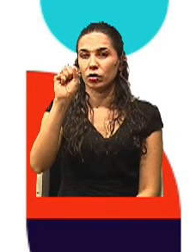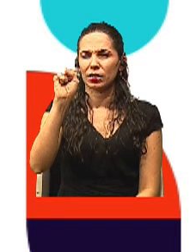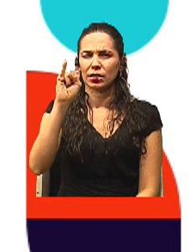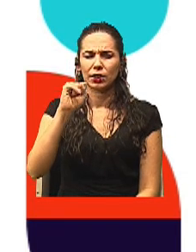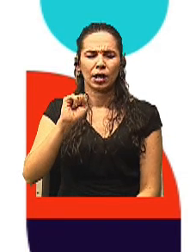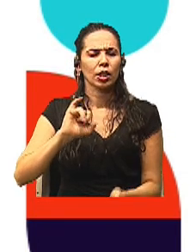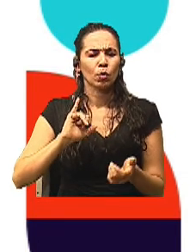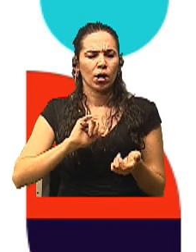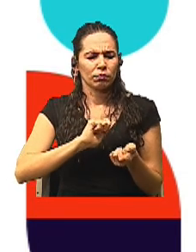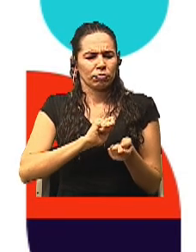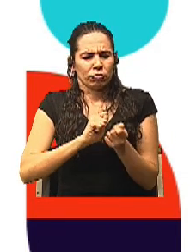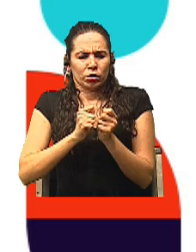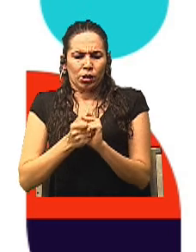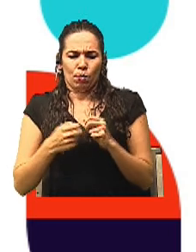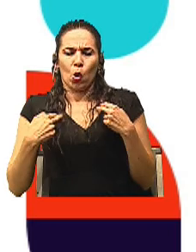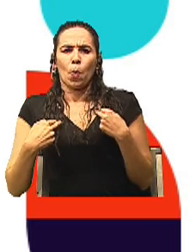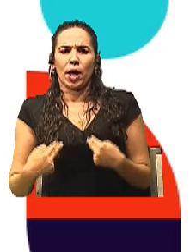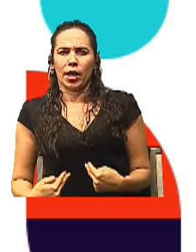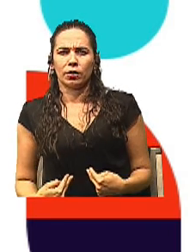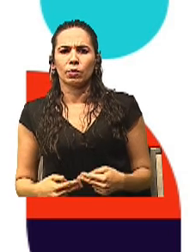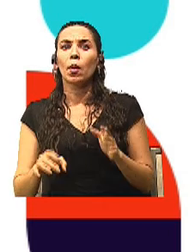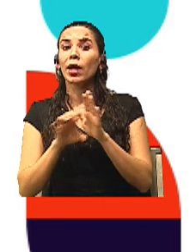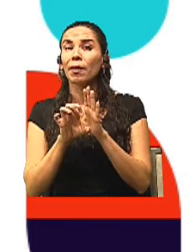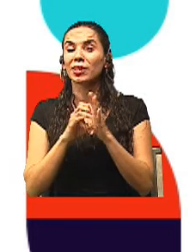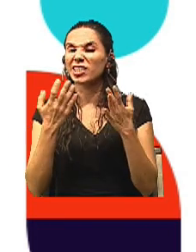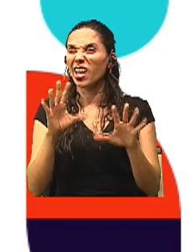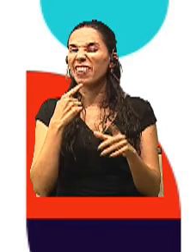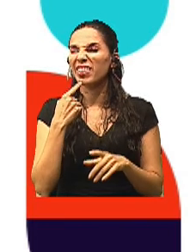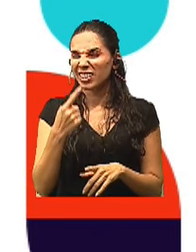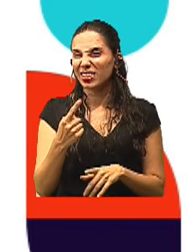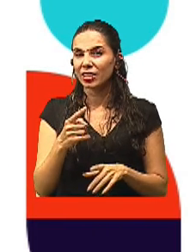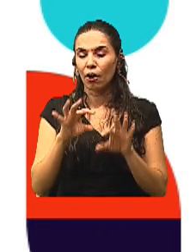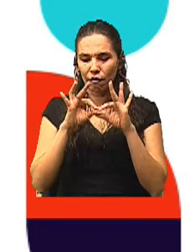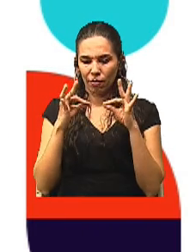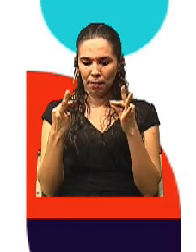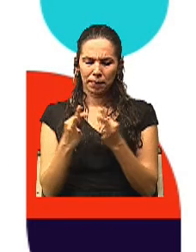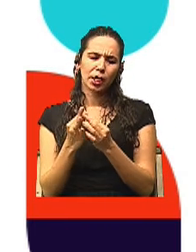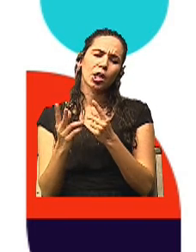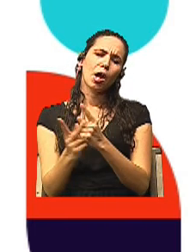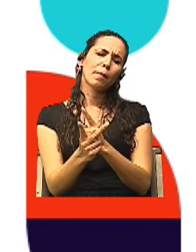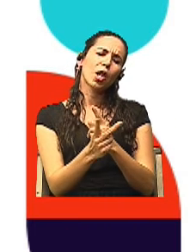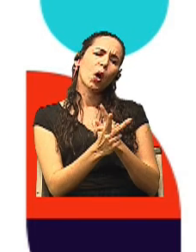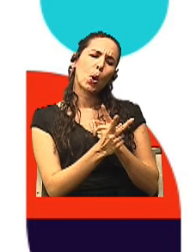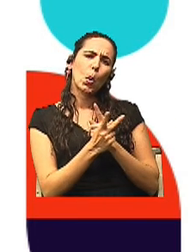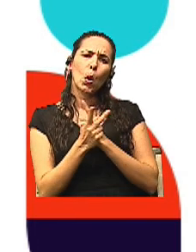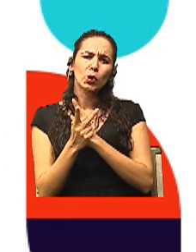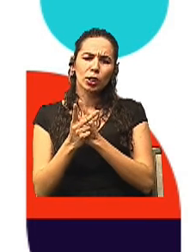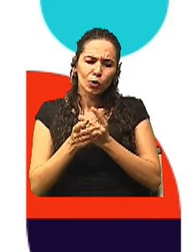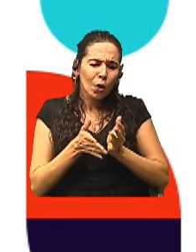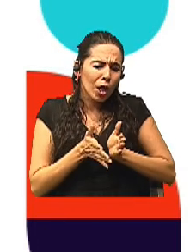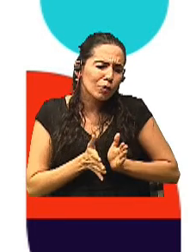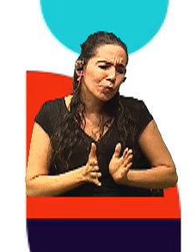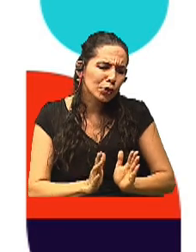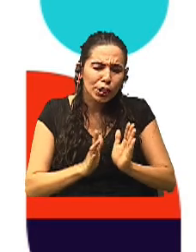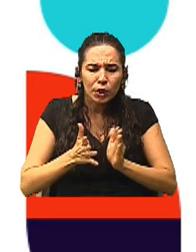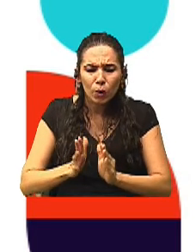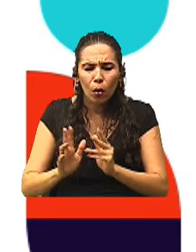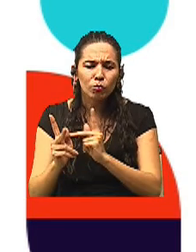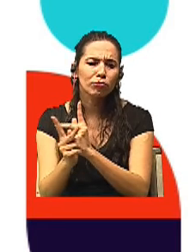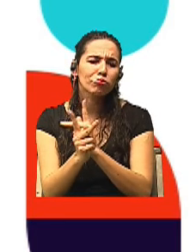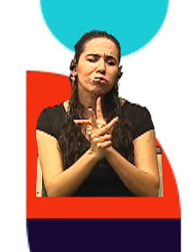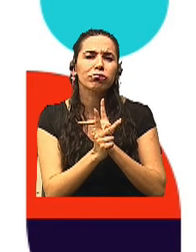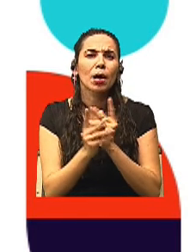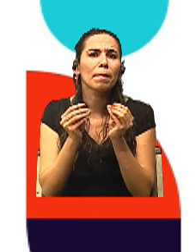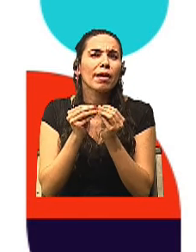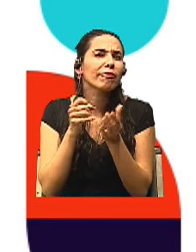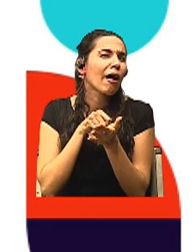les había comentado, la familia, que es la protectora de los hijos, sobre todo, que son los más